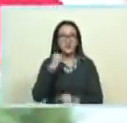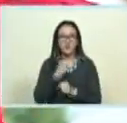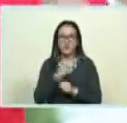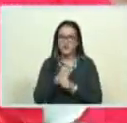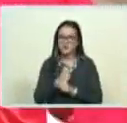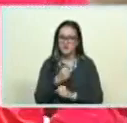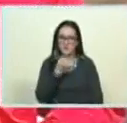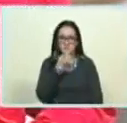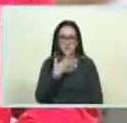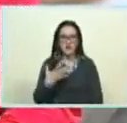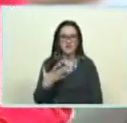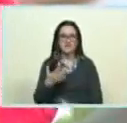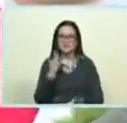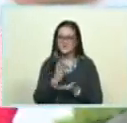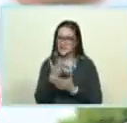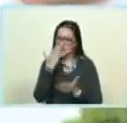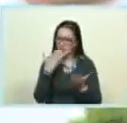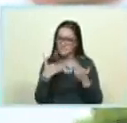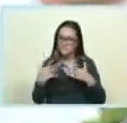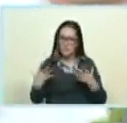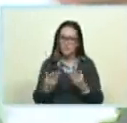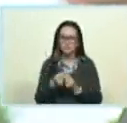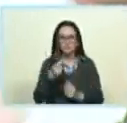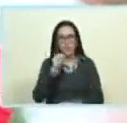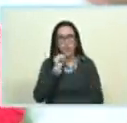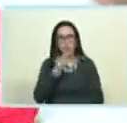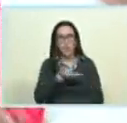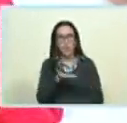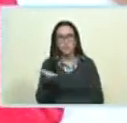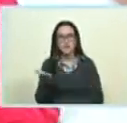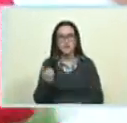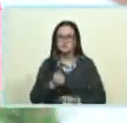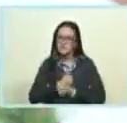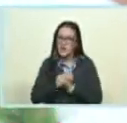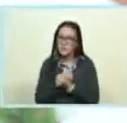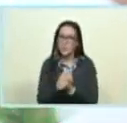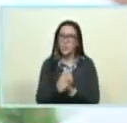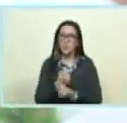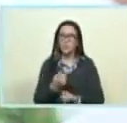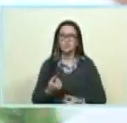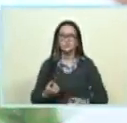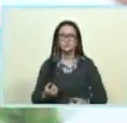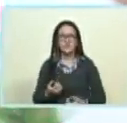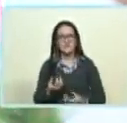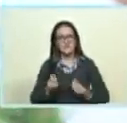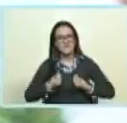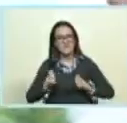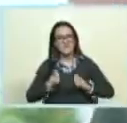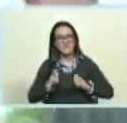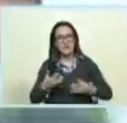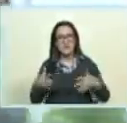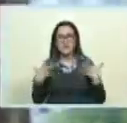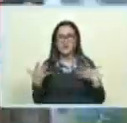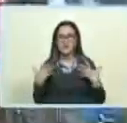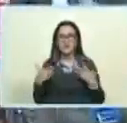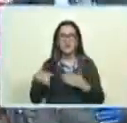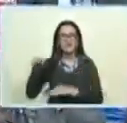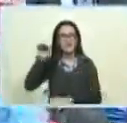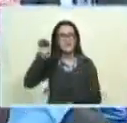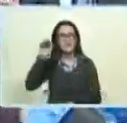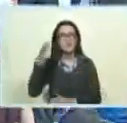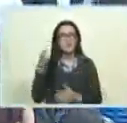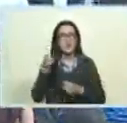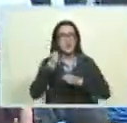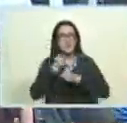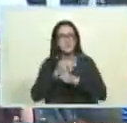bella. Como siempre con la juventud universitaria, son jornadas llenas de amor, de energía, de vida, de alegría, de futuro, de